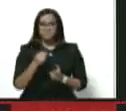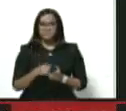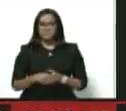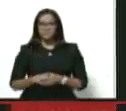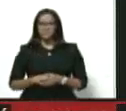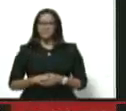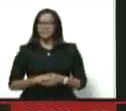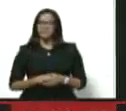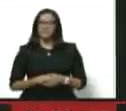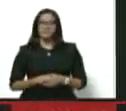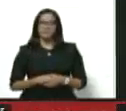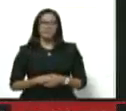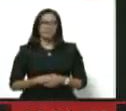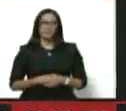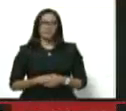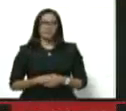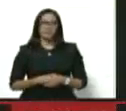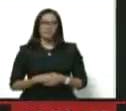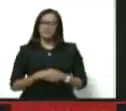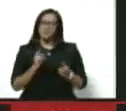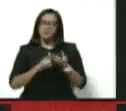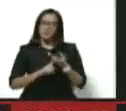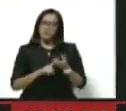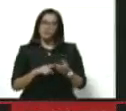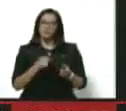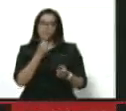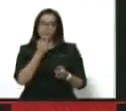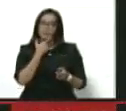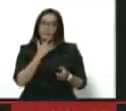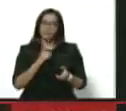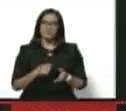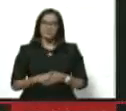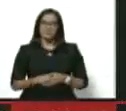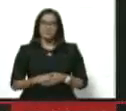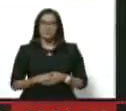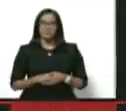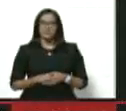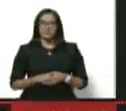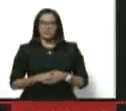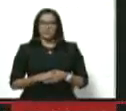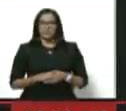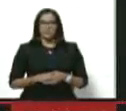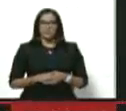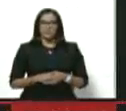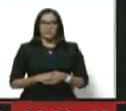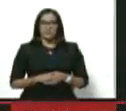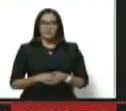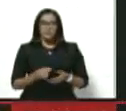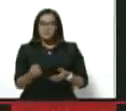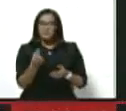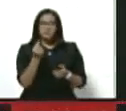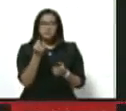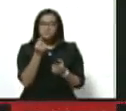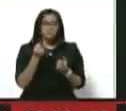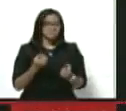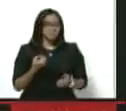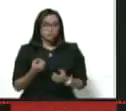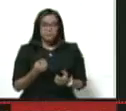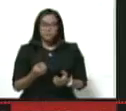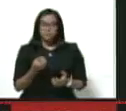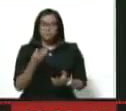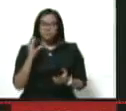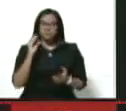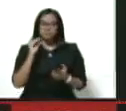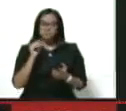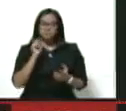saludos. Silita la bonita. Yo lo que mentale la madre a Juan Pablo